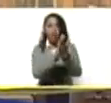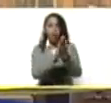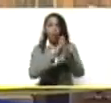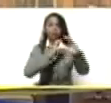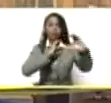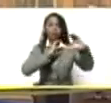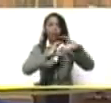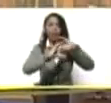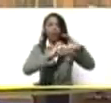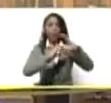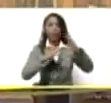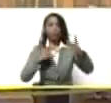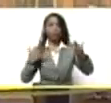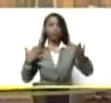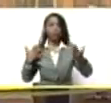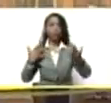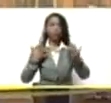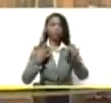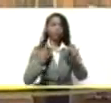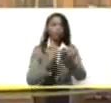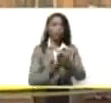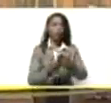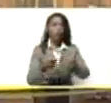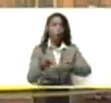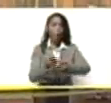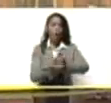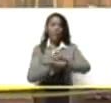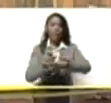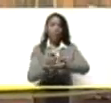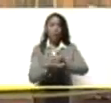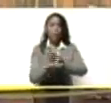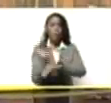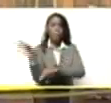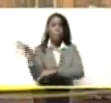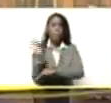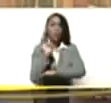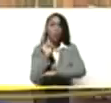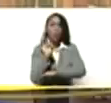ese espíritu de trabajo entre todos los venezolanos y venezolanas